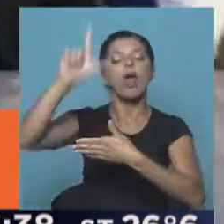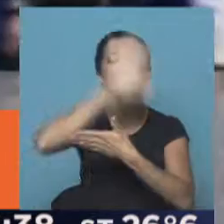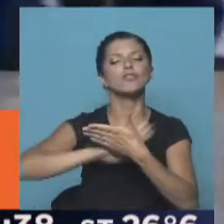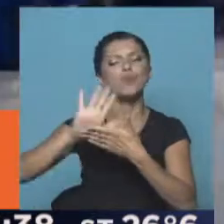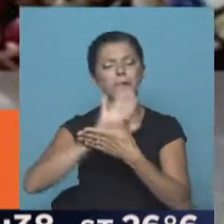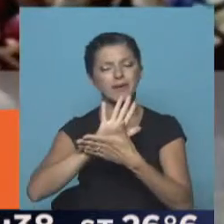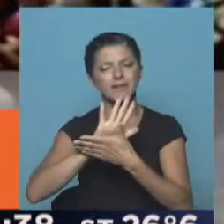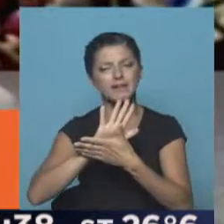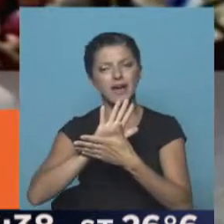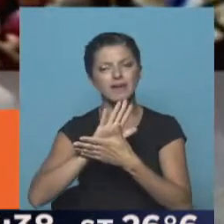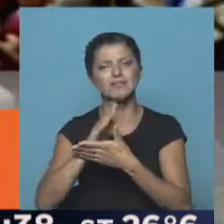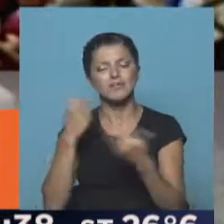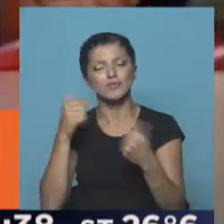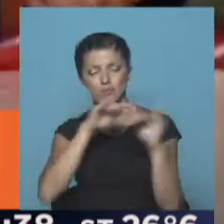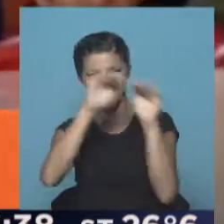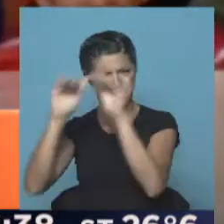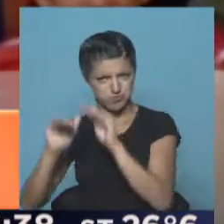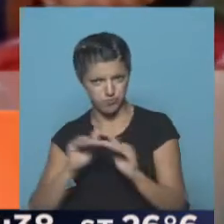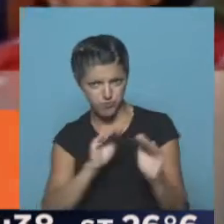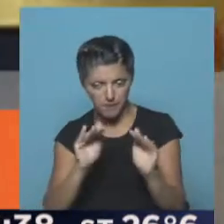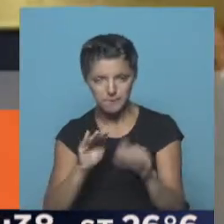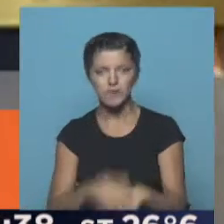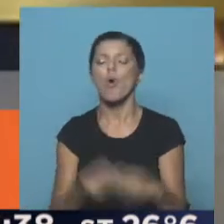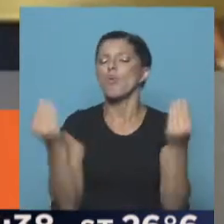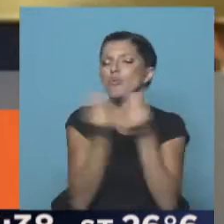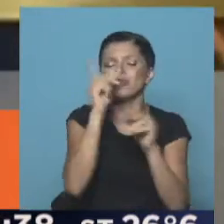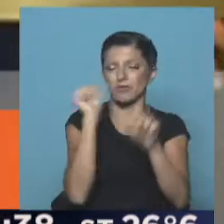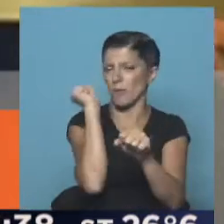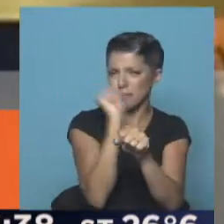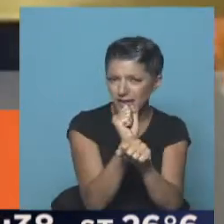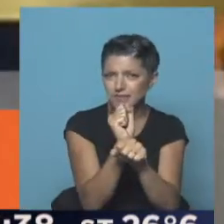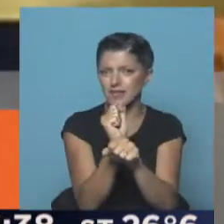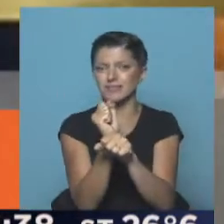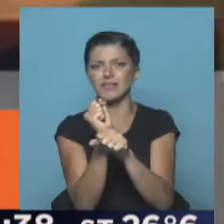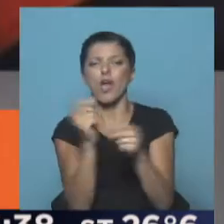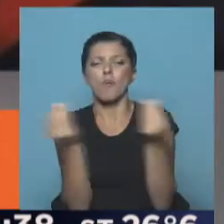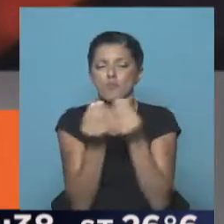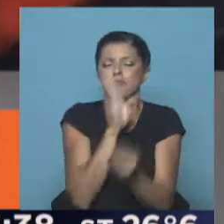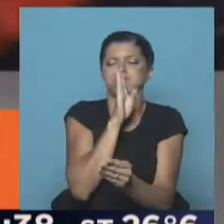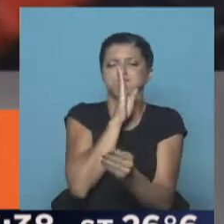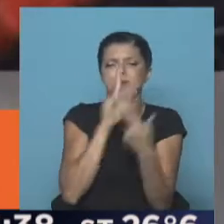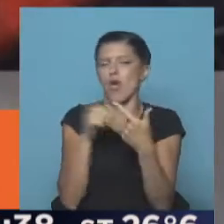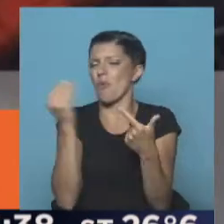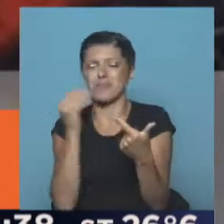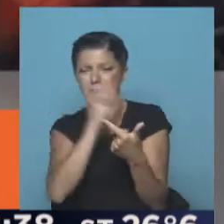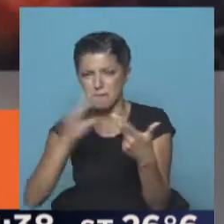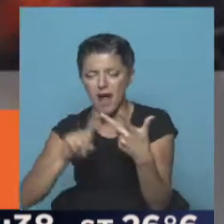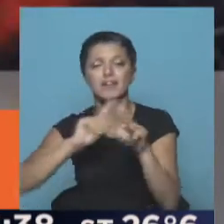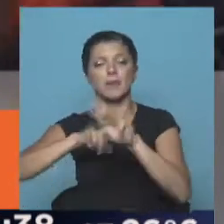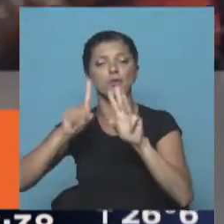males que lo aquejan son compartidos: sobrepoblación, hacinamiento, mala alimentación y